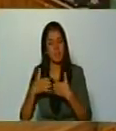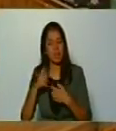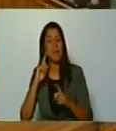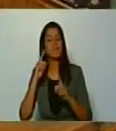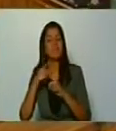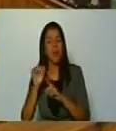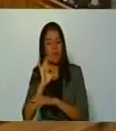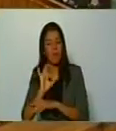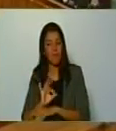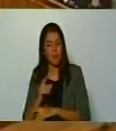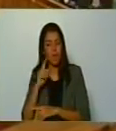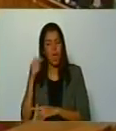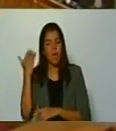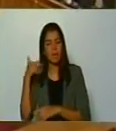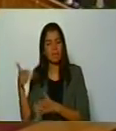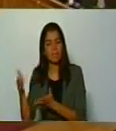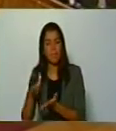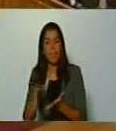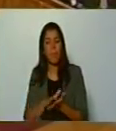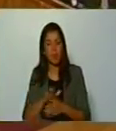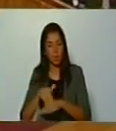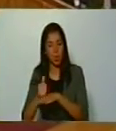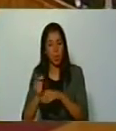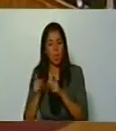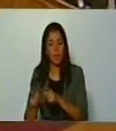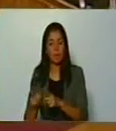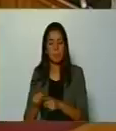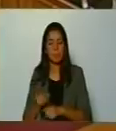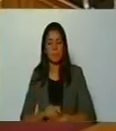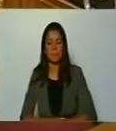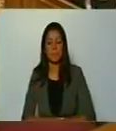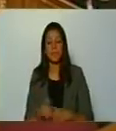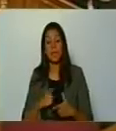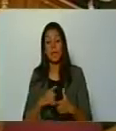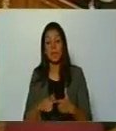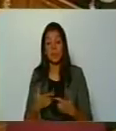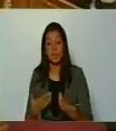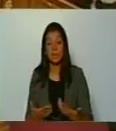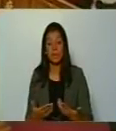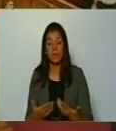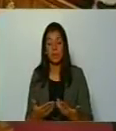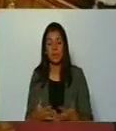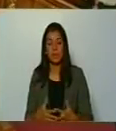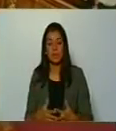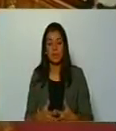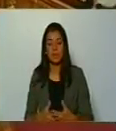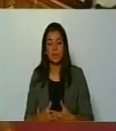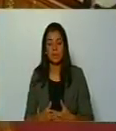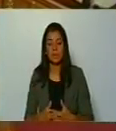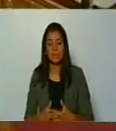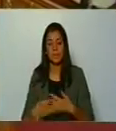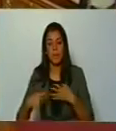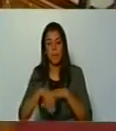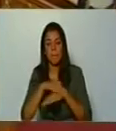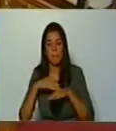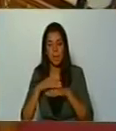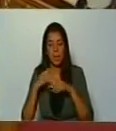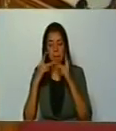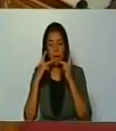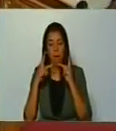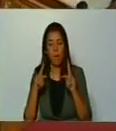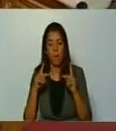todos los daños que anteriormente mencioné. Por lo tanto, el Ministerio Público